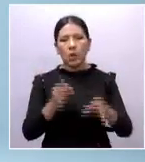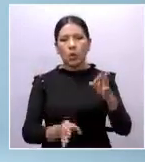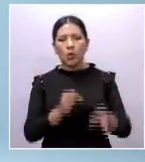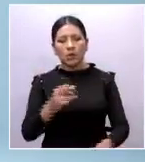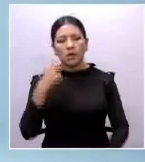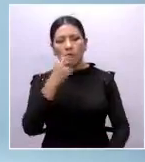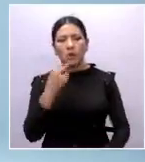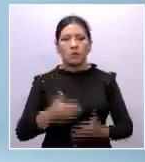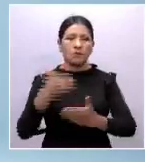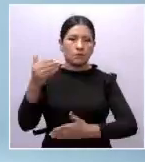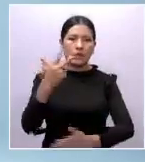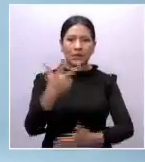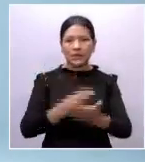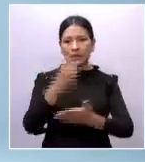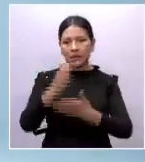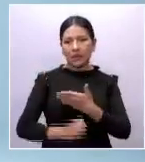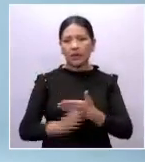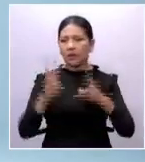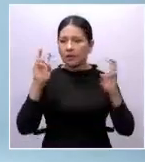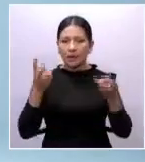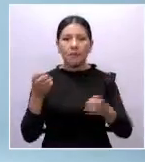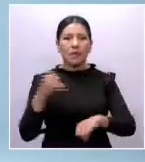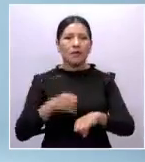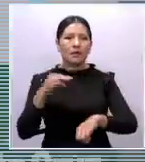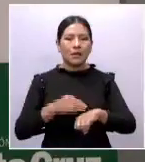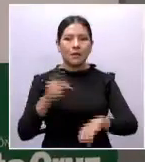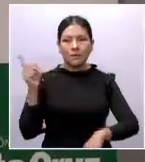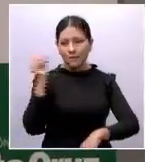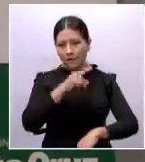de enero por el caso de los ítems fantasmas.